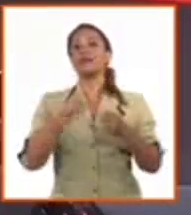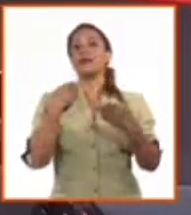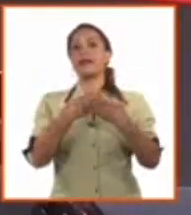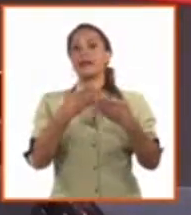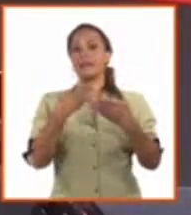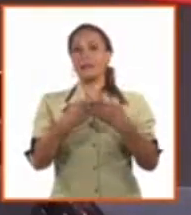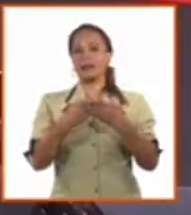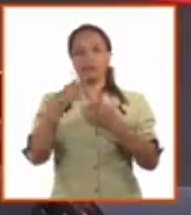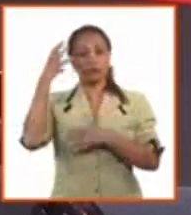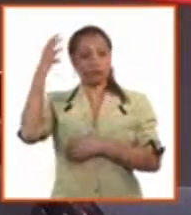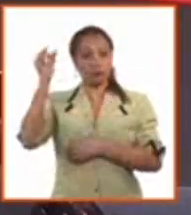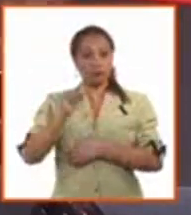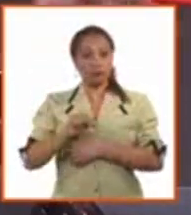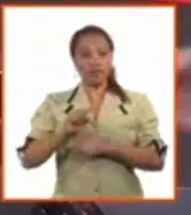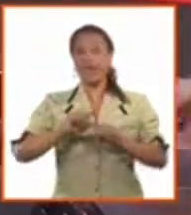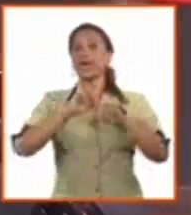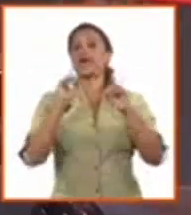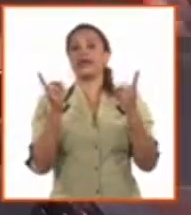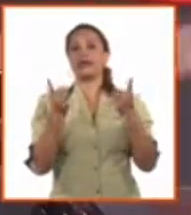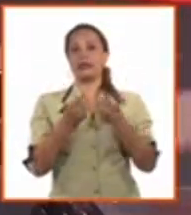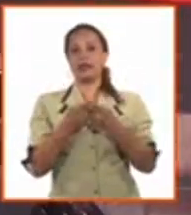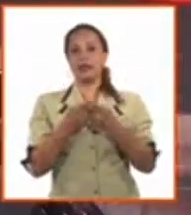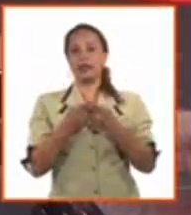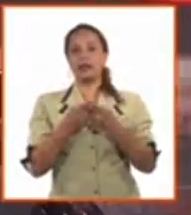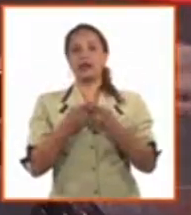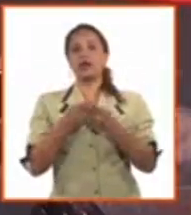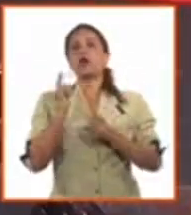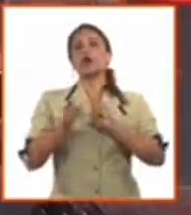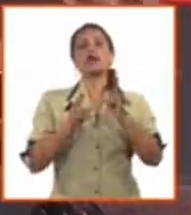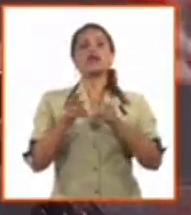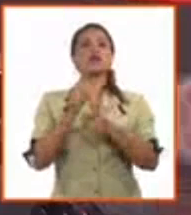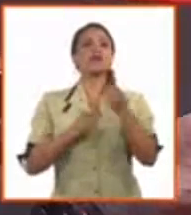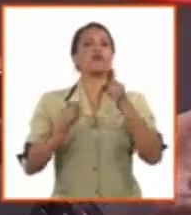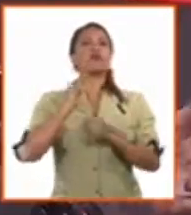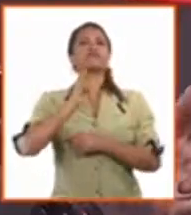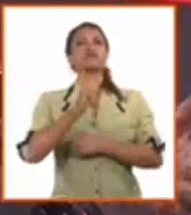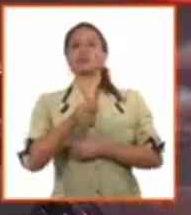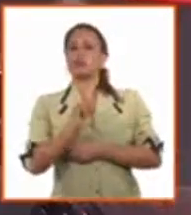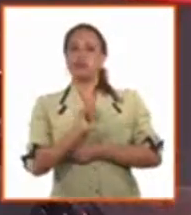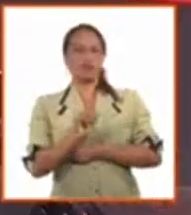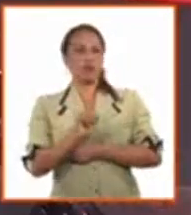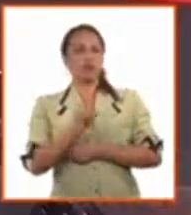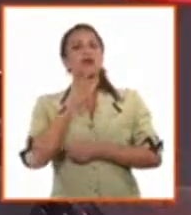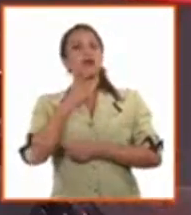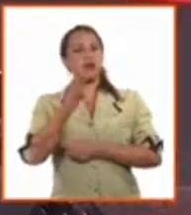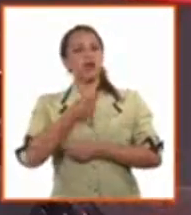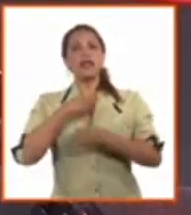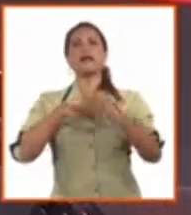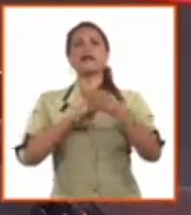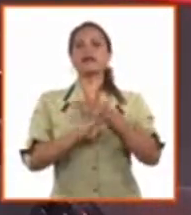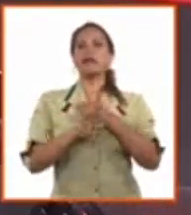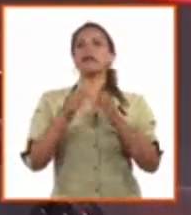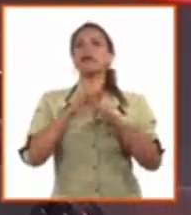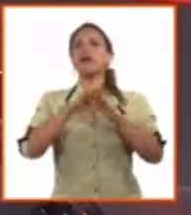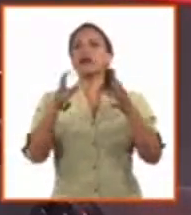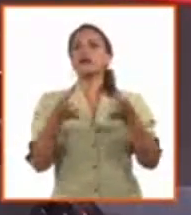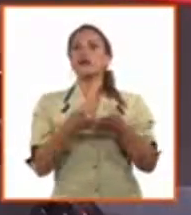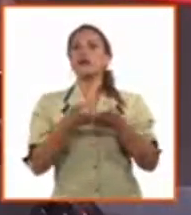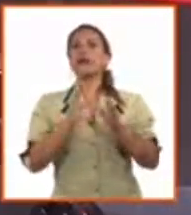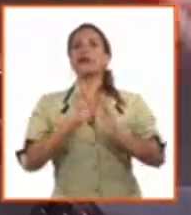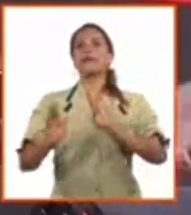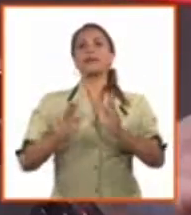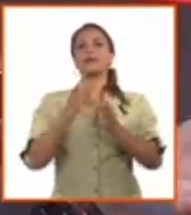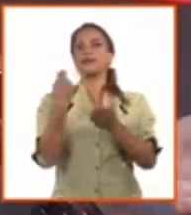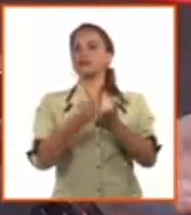sistema empresarial estatal en general orientado no solo a la autonomía sino también al acceso a determinadas capacidades